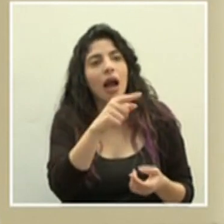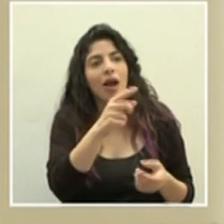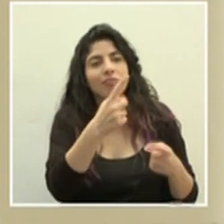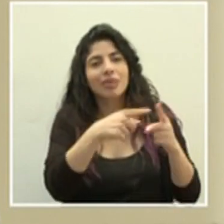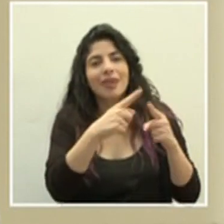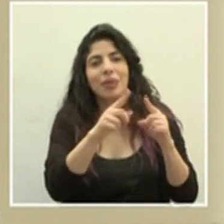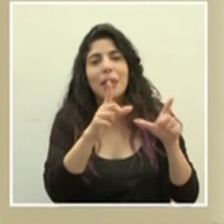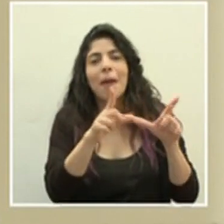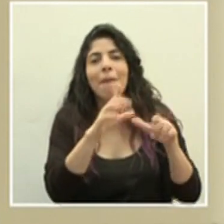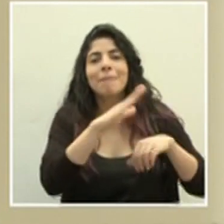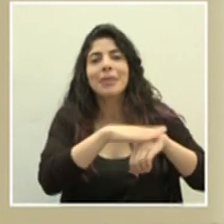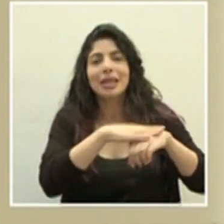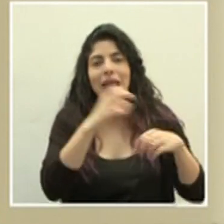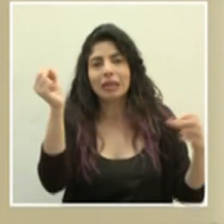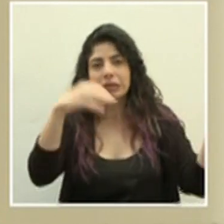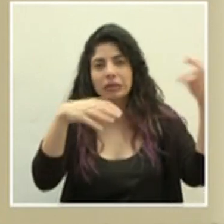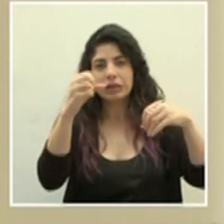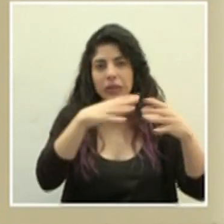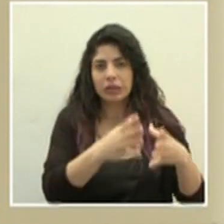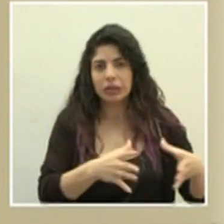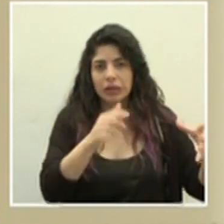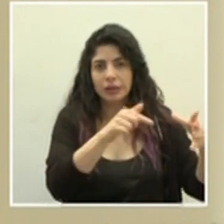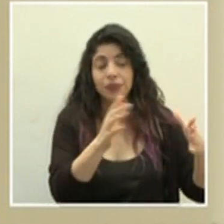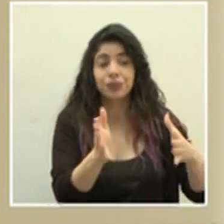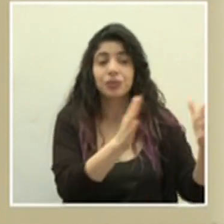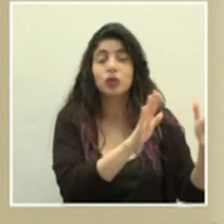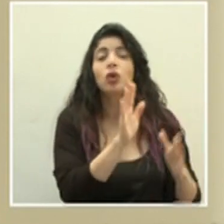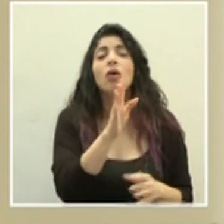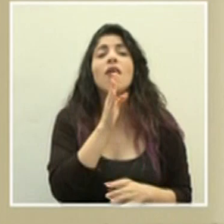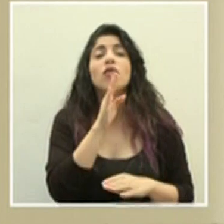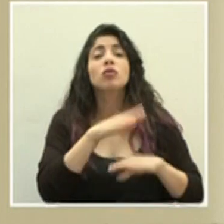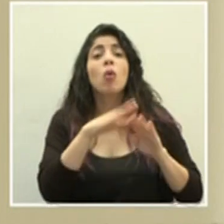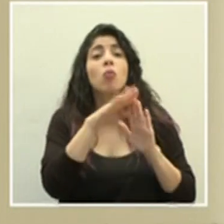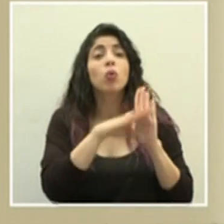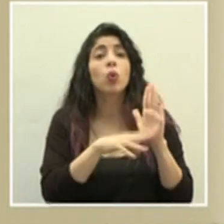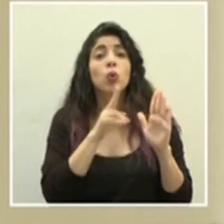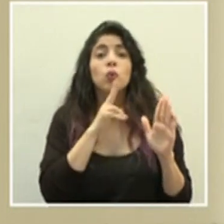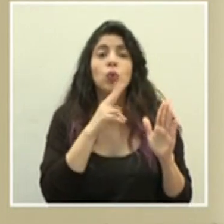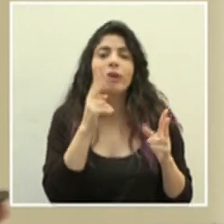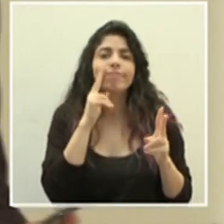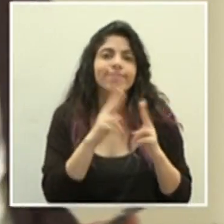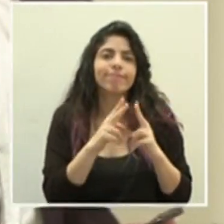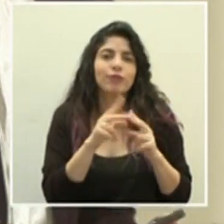de patentes. Y con respecto al protocolo de Honduras, en realidad lo desconozco, así que no podría referirme.